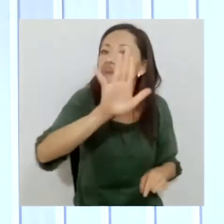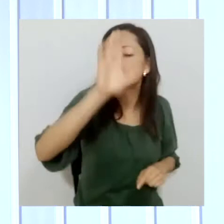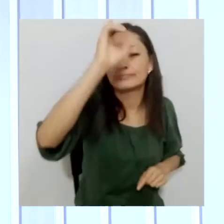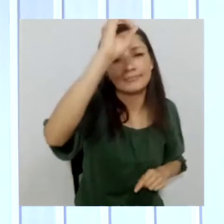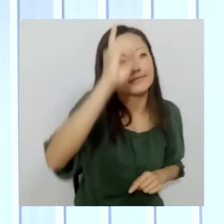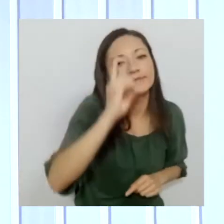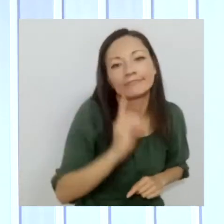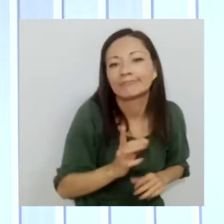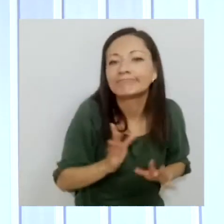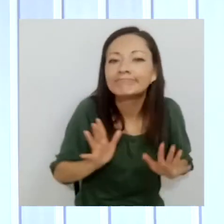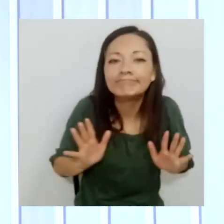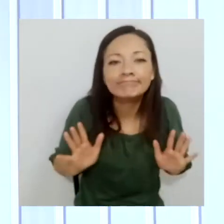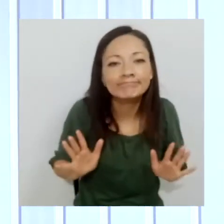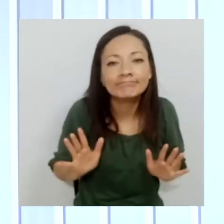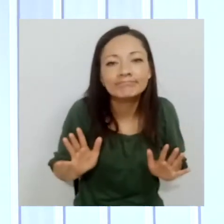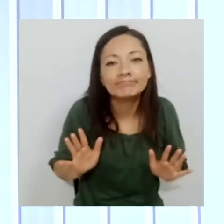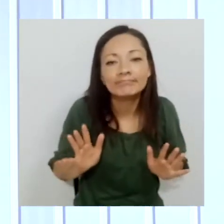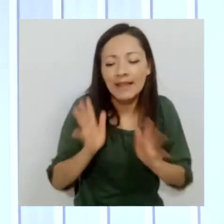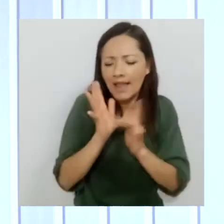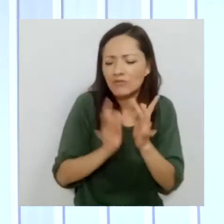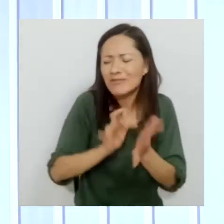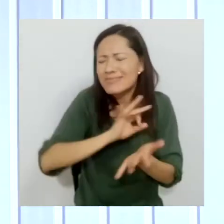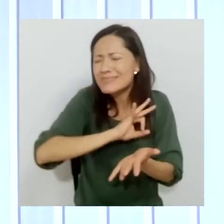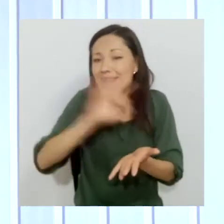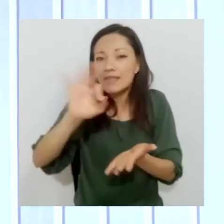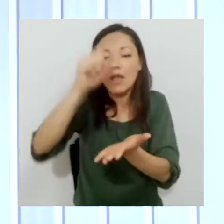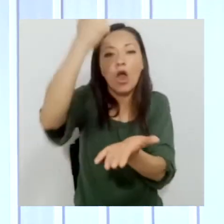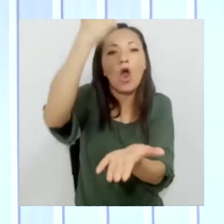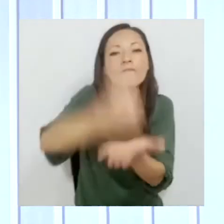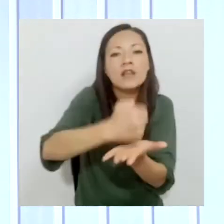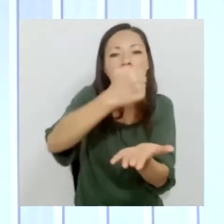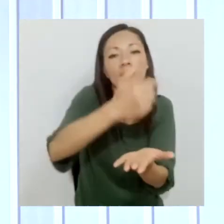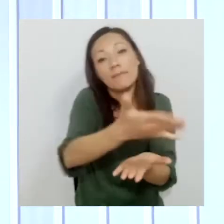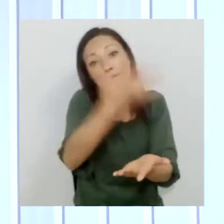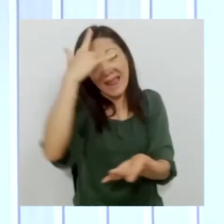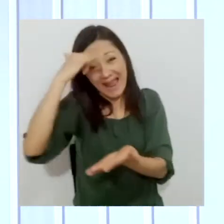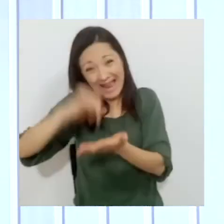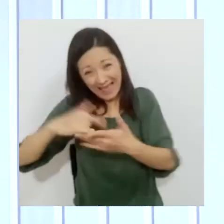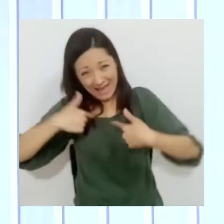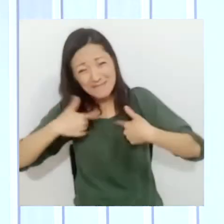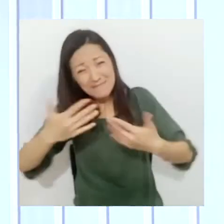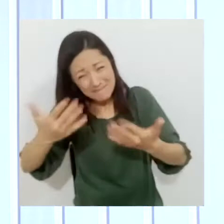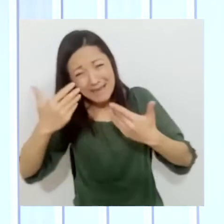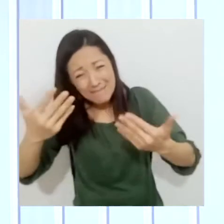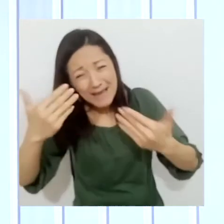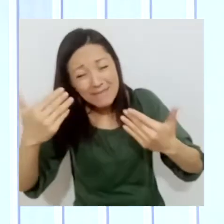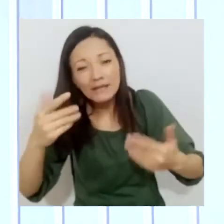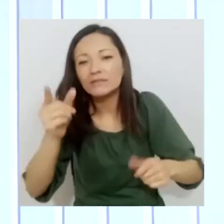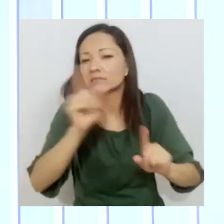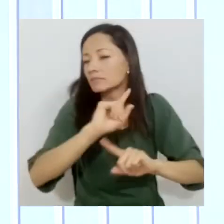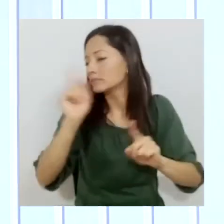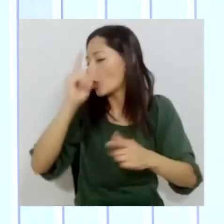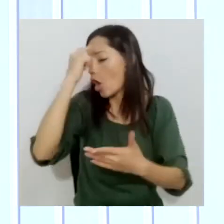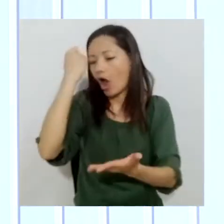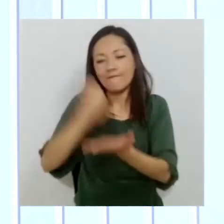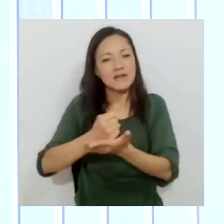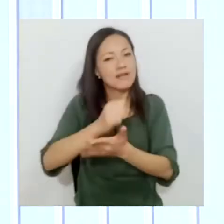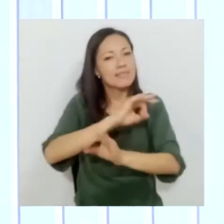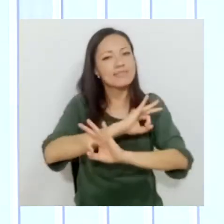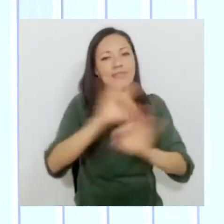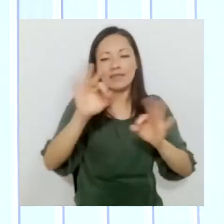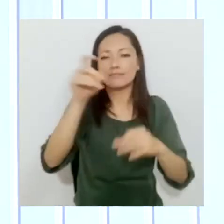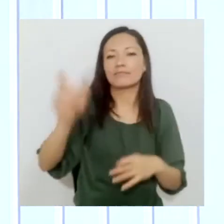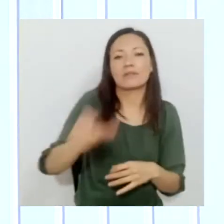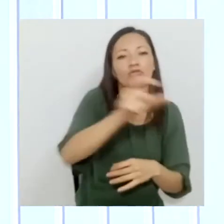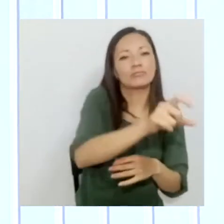léalo en los evangelios. Jesús no va a obligar a nadie a creer en él. No va a obligar a